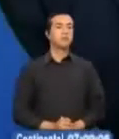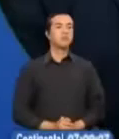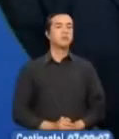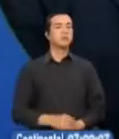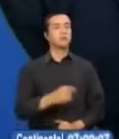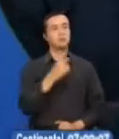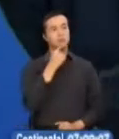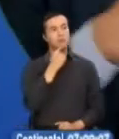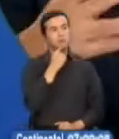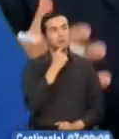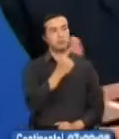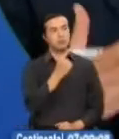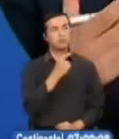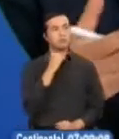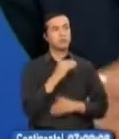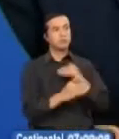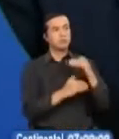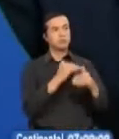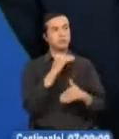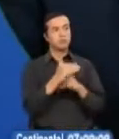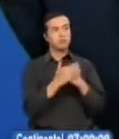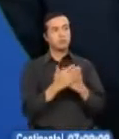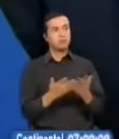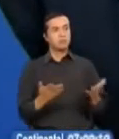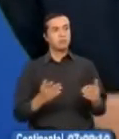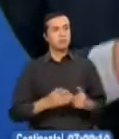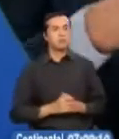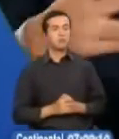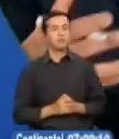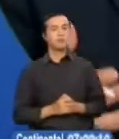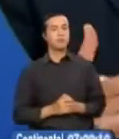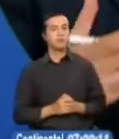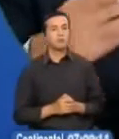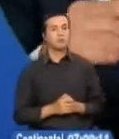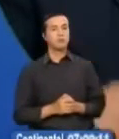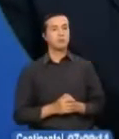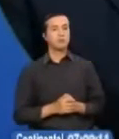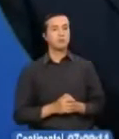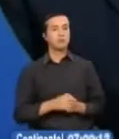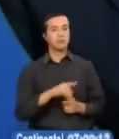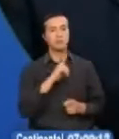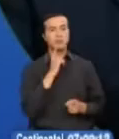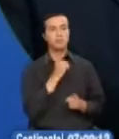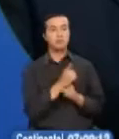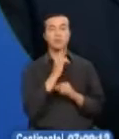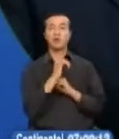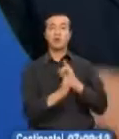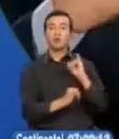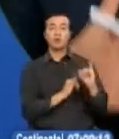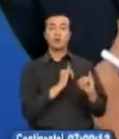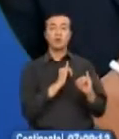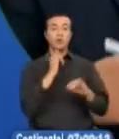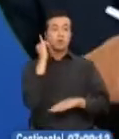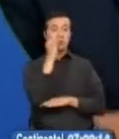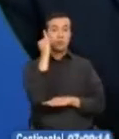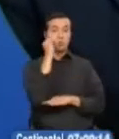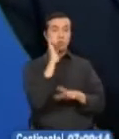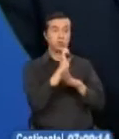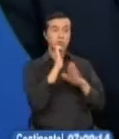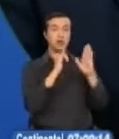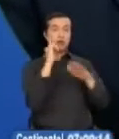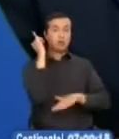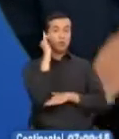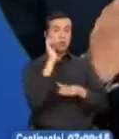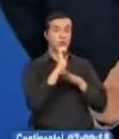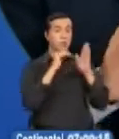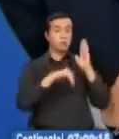de que el proceso iba a propiciar un marco favorable para la industria nacional no preferencia para el lindo